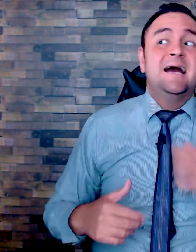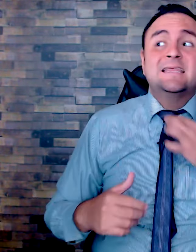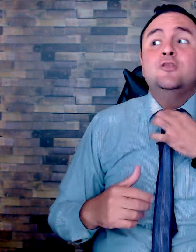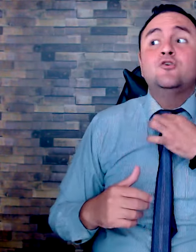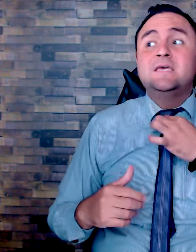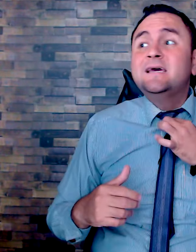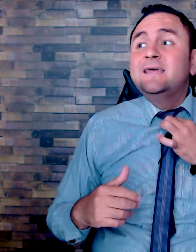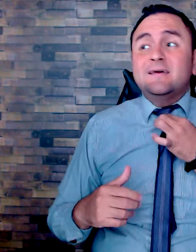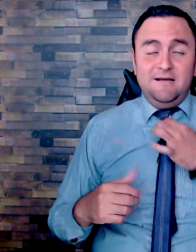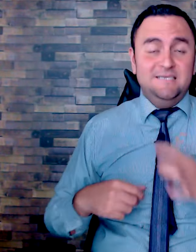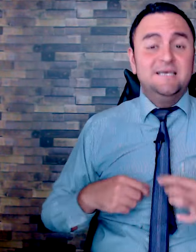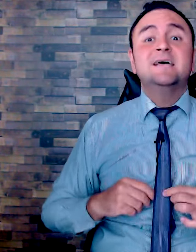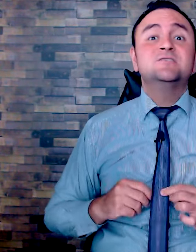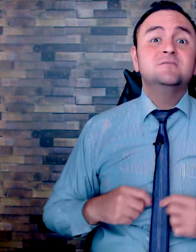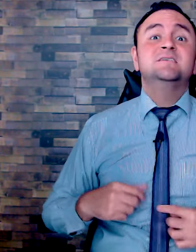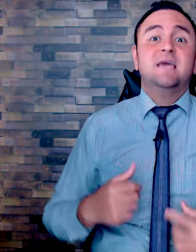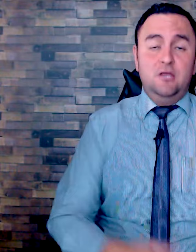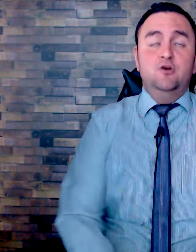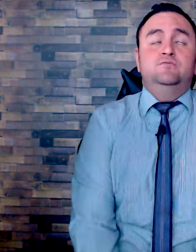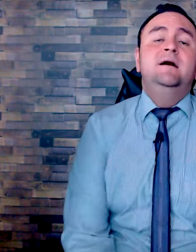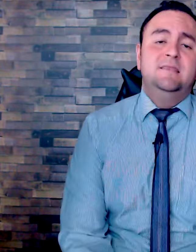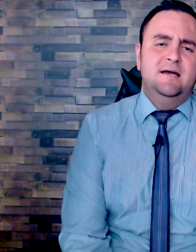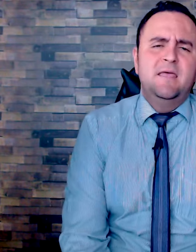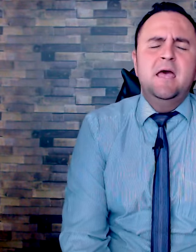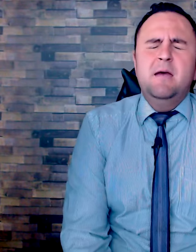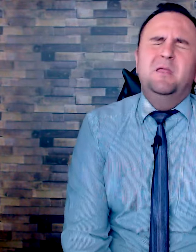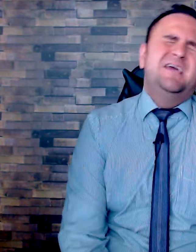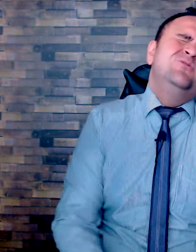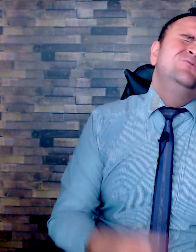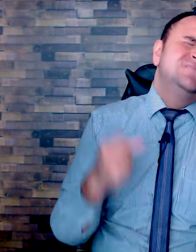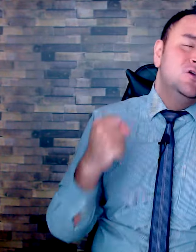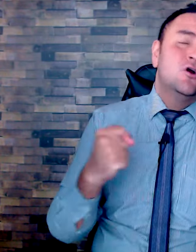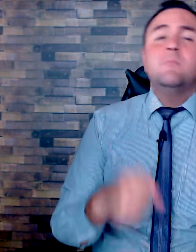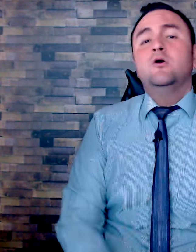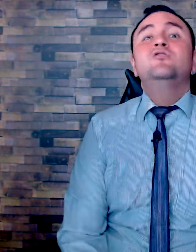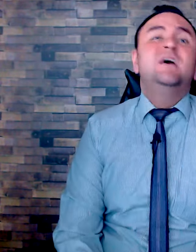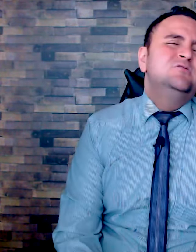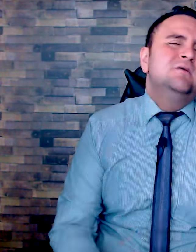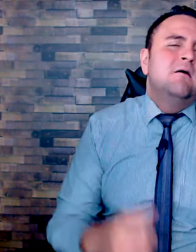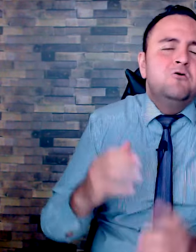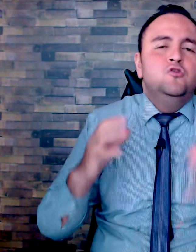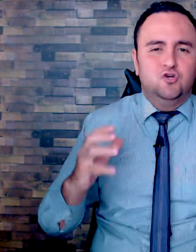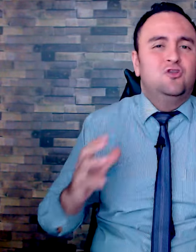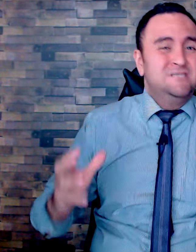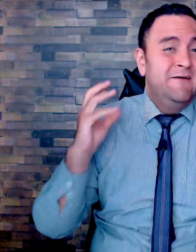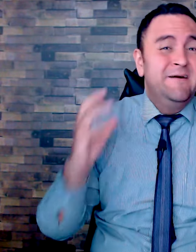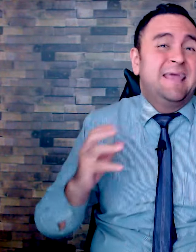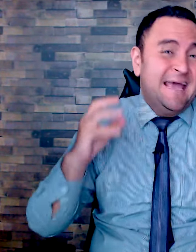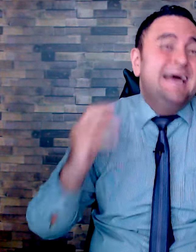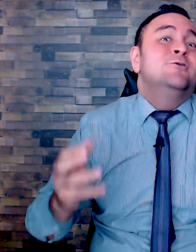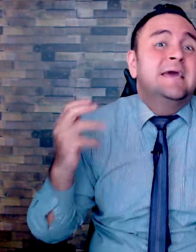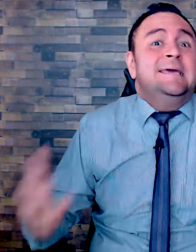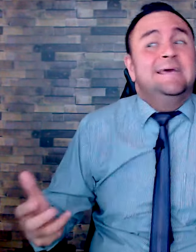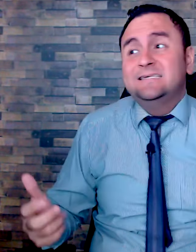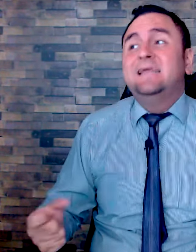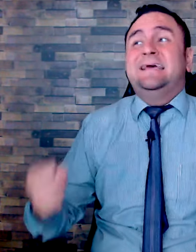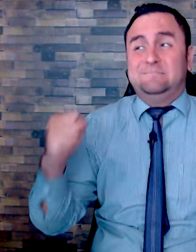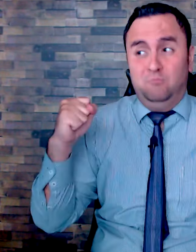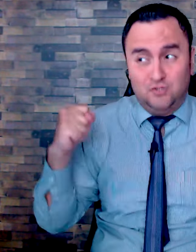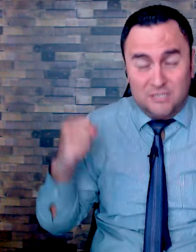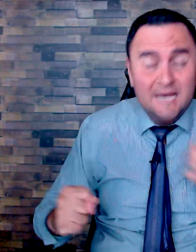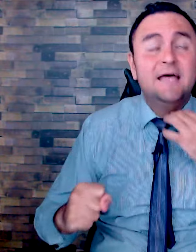esta carne no quiere hacer las cosas que Dios manda. Pero aquí es donde usted y yo, como hijos de Dios, debemos nosotros saber que hay algo que hay que